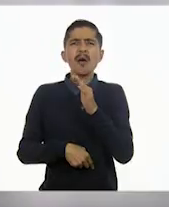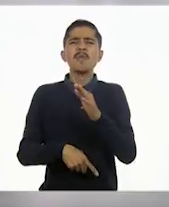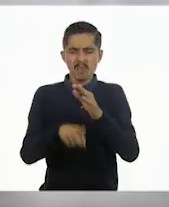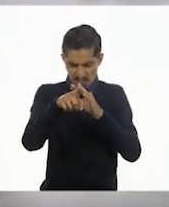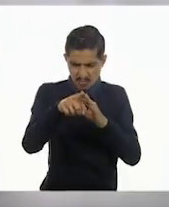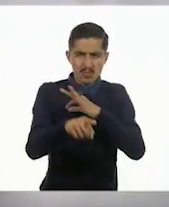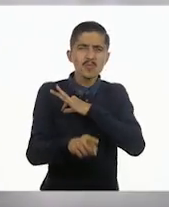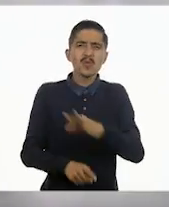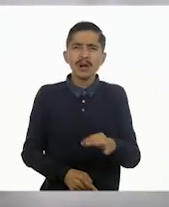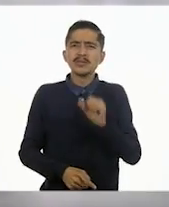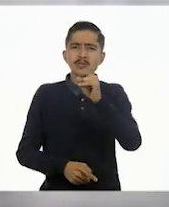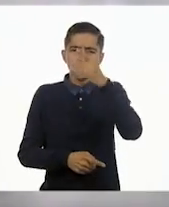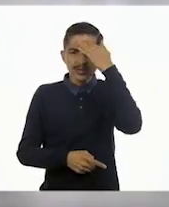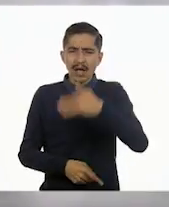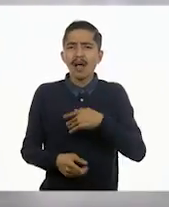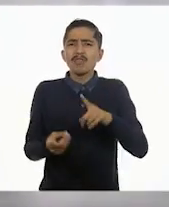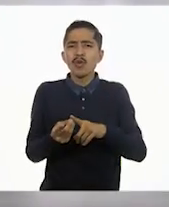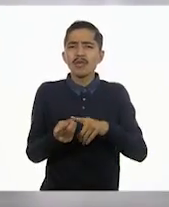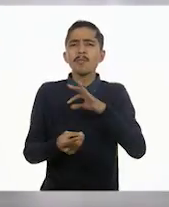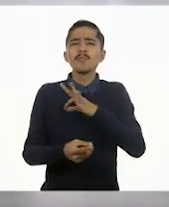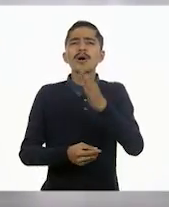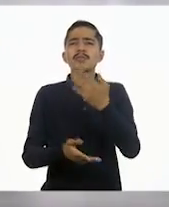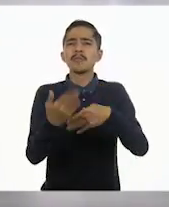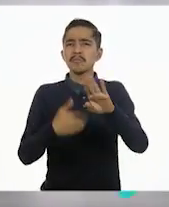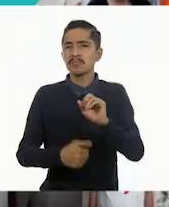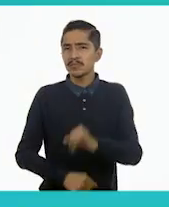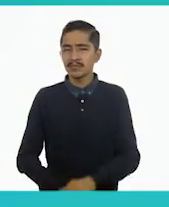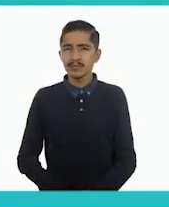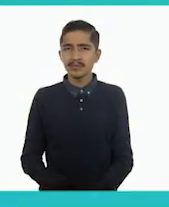porque solamente tú sabes hasta dónde puedes llegar.